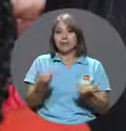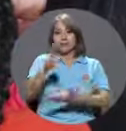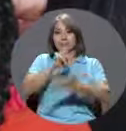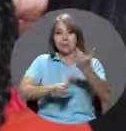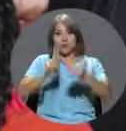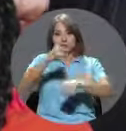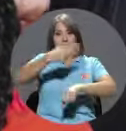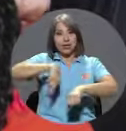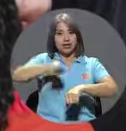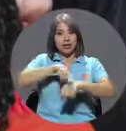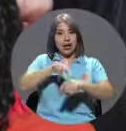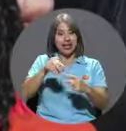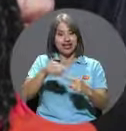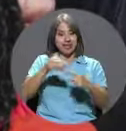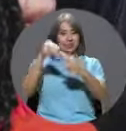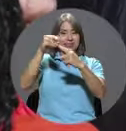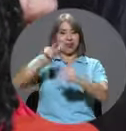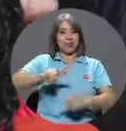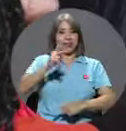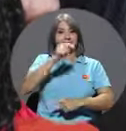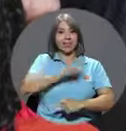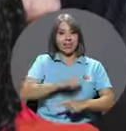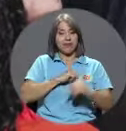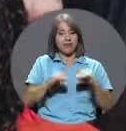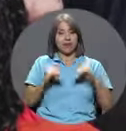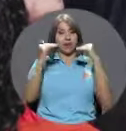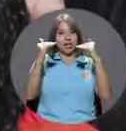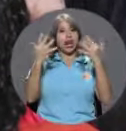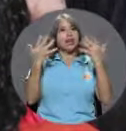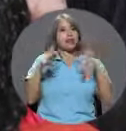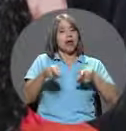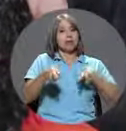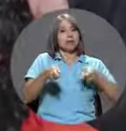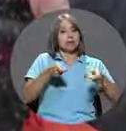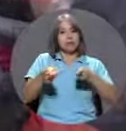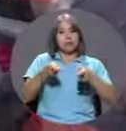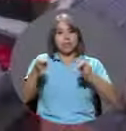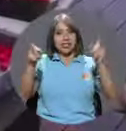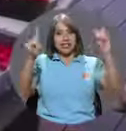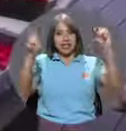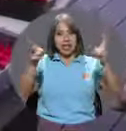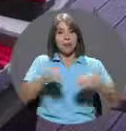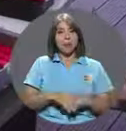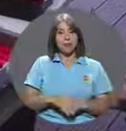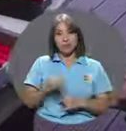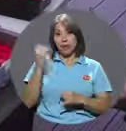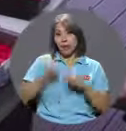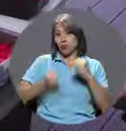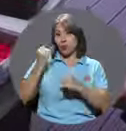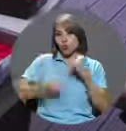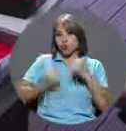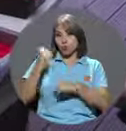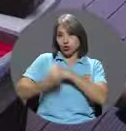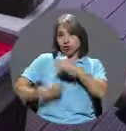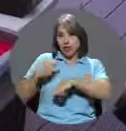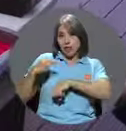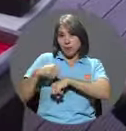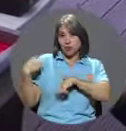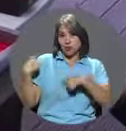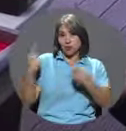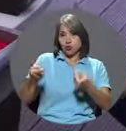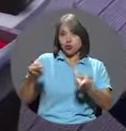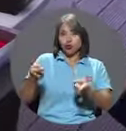que la Universidad Nacional, específicamente la Vicerrectoría, ha tomado la batuta en este tema. En los últimos tiempos